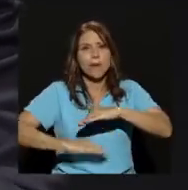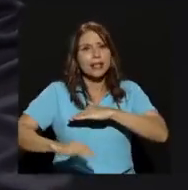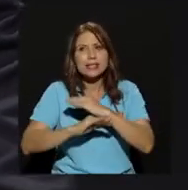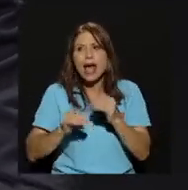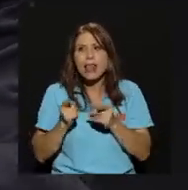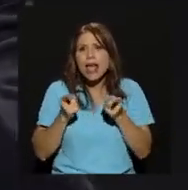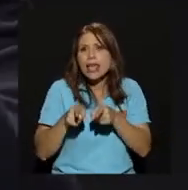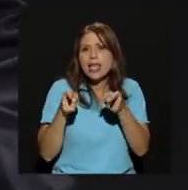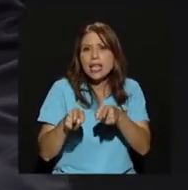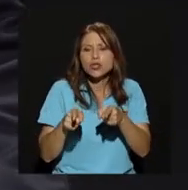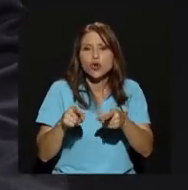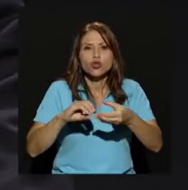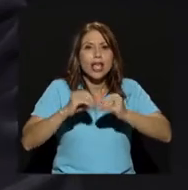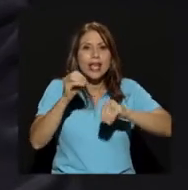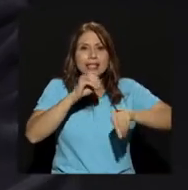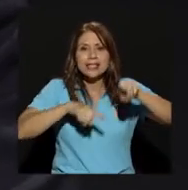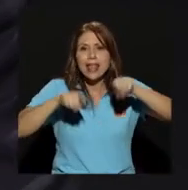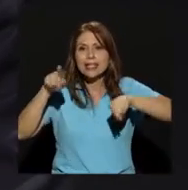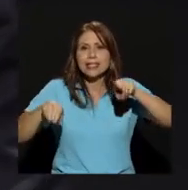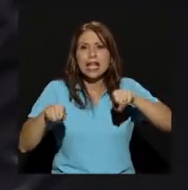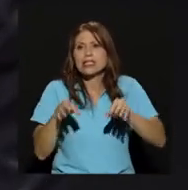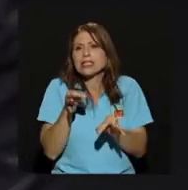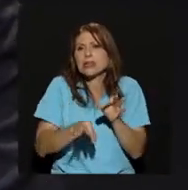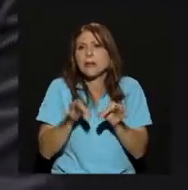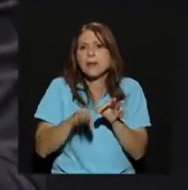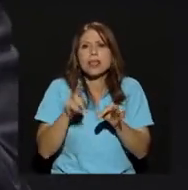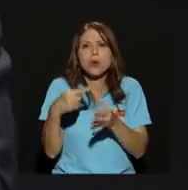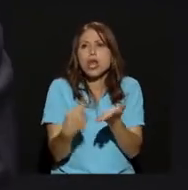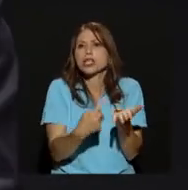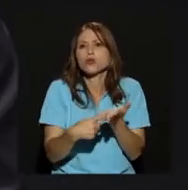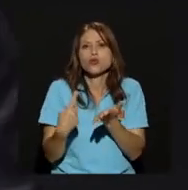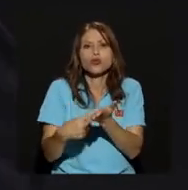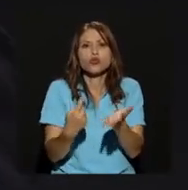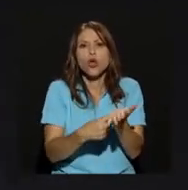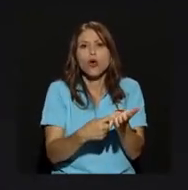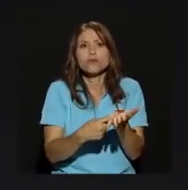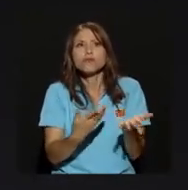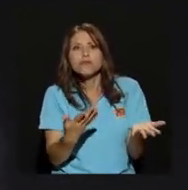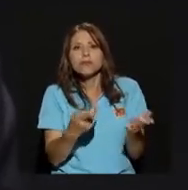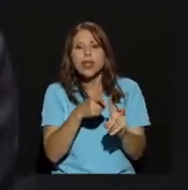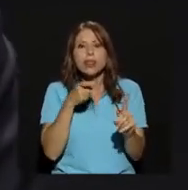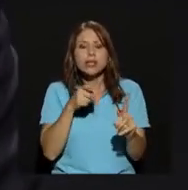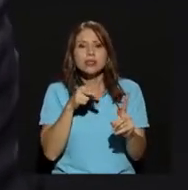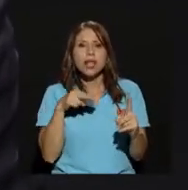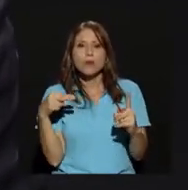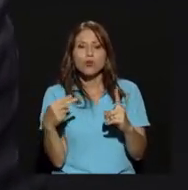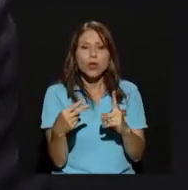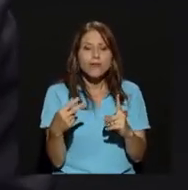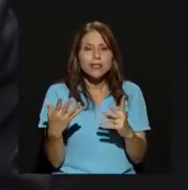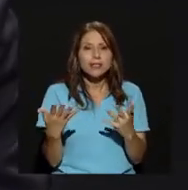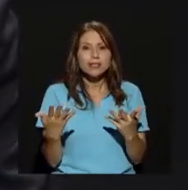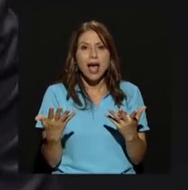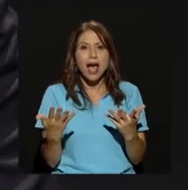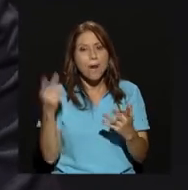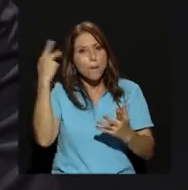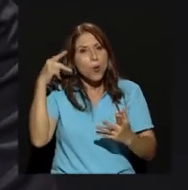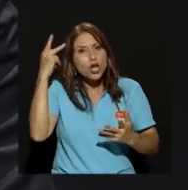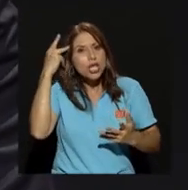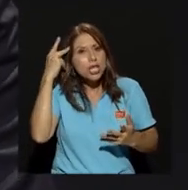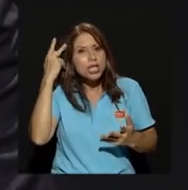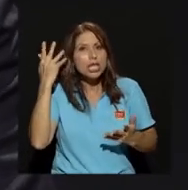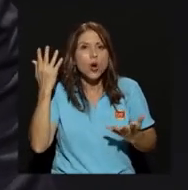hechos sin estadísticas sino simplemente una discusión que sola suena muy bien desde el punto de vista político